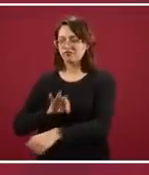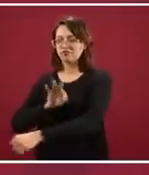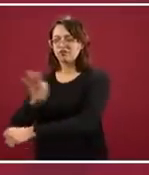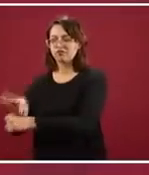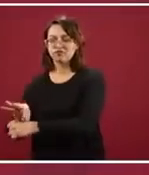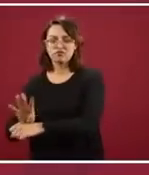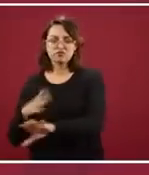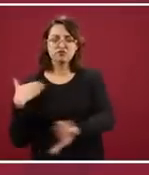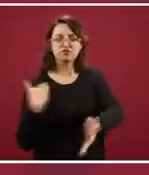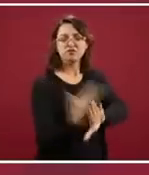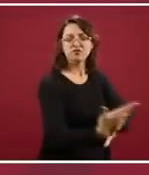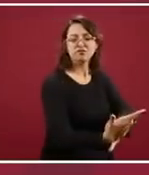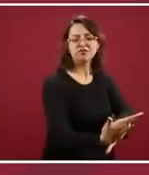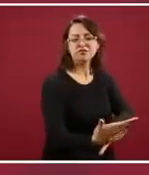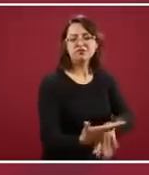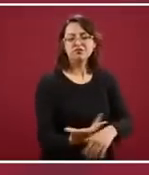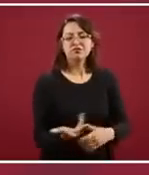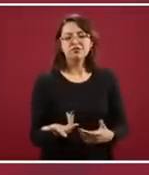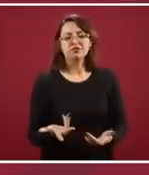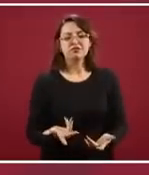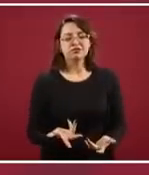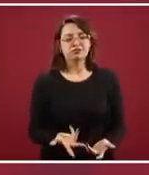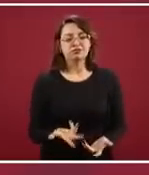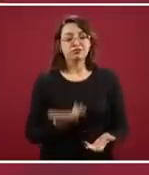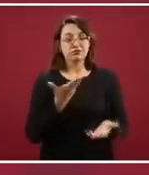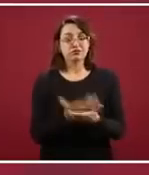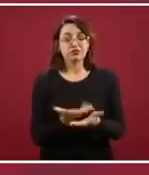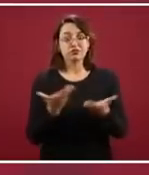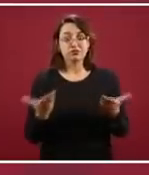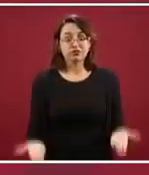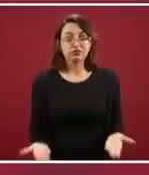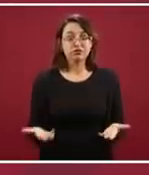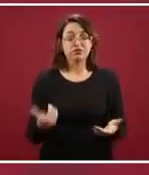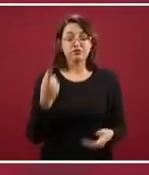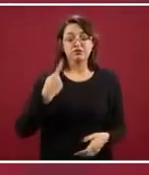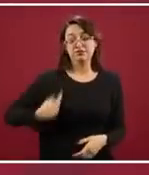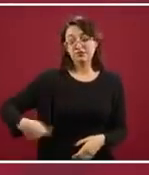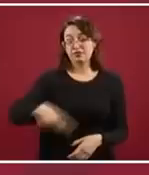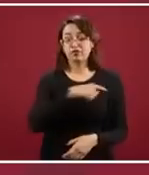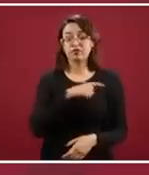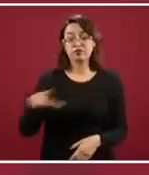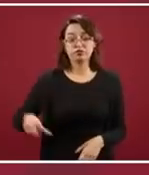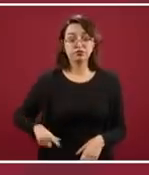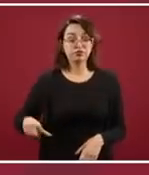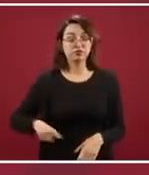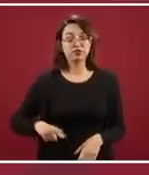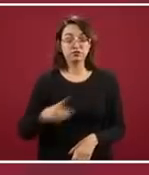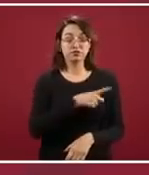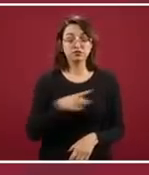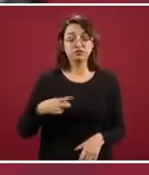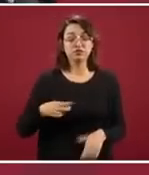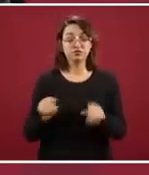En el caso nuestro, o sea, para también aclararlo,